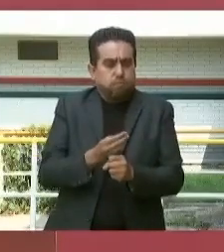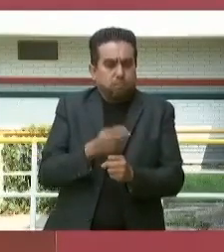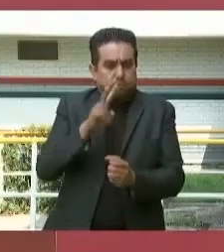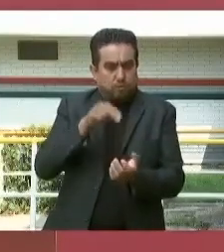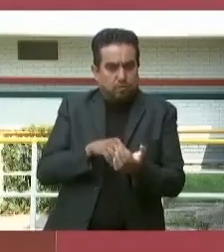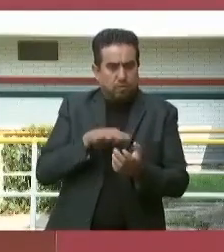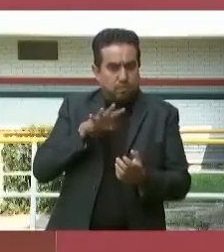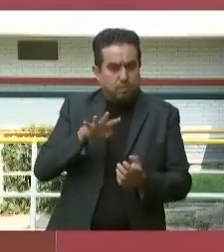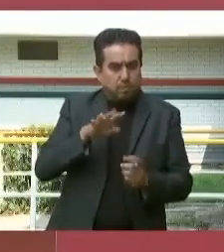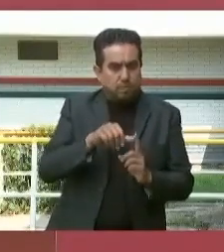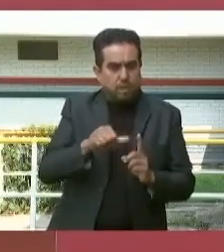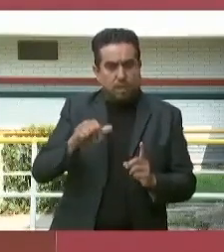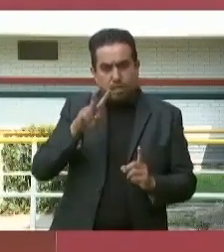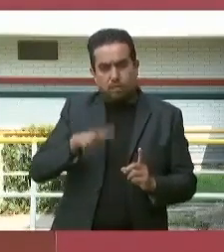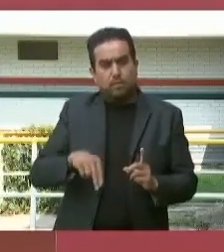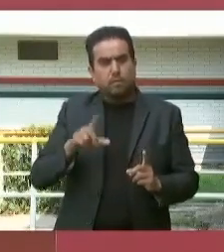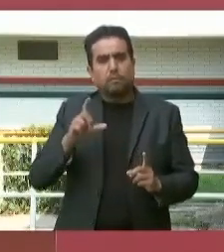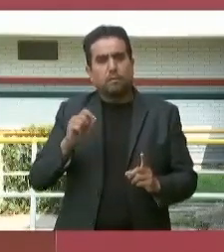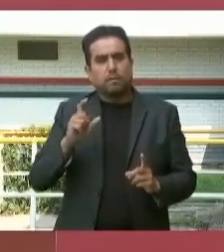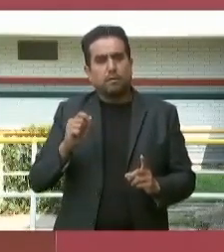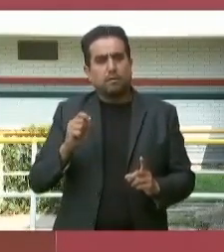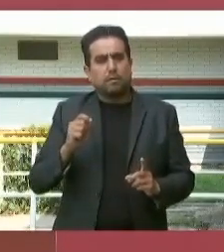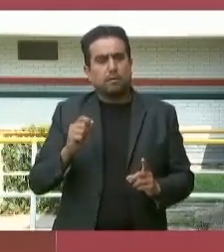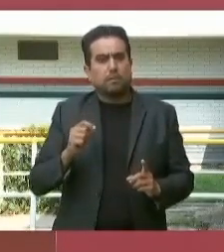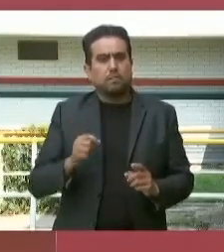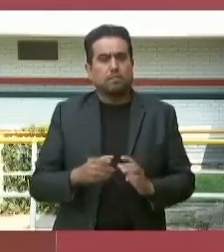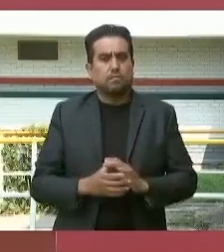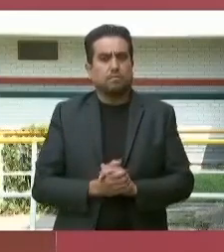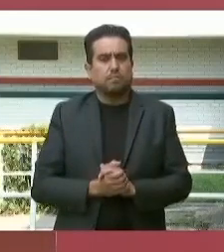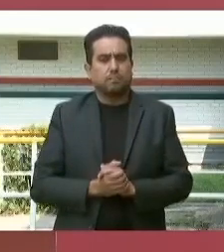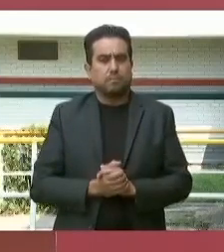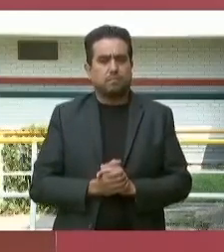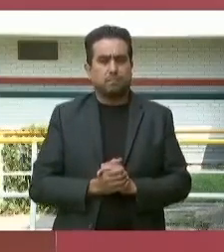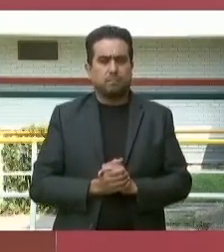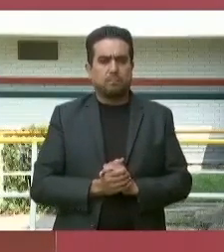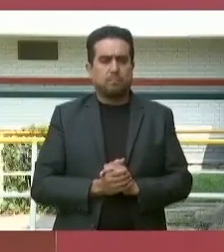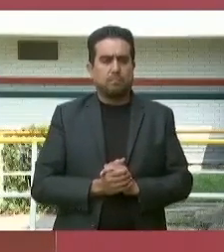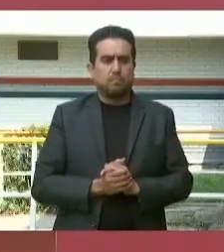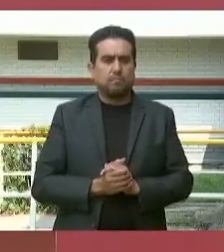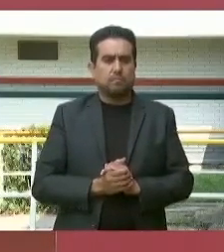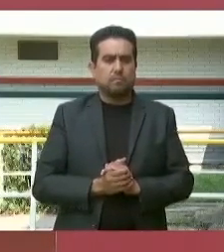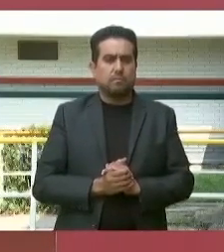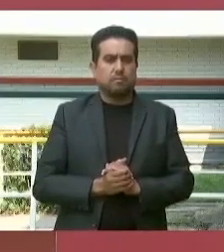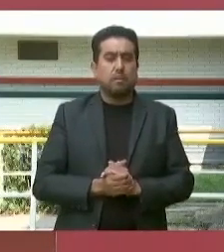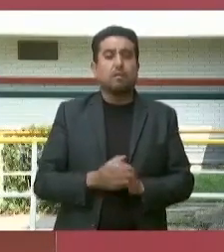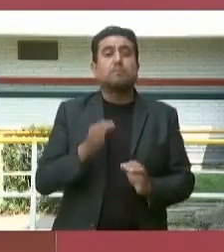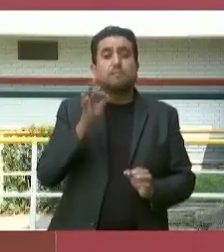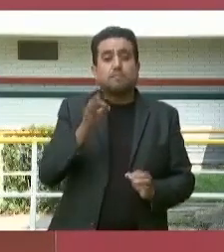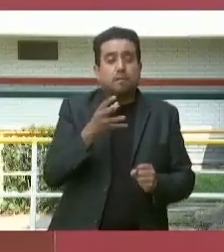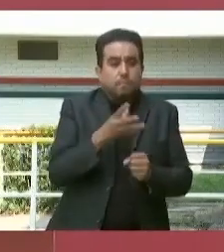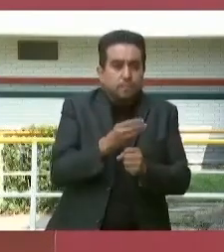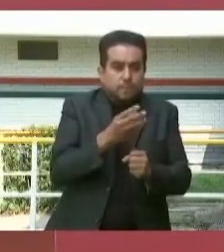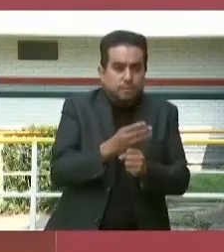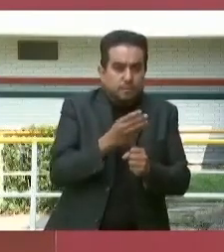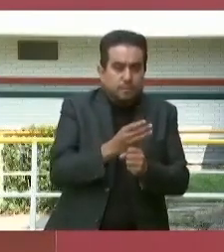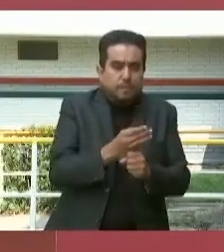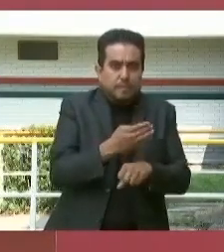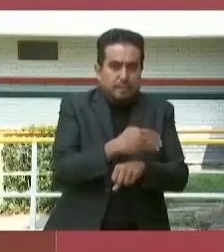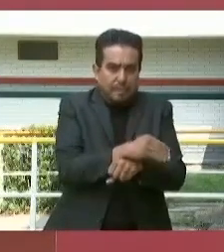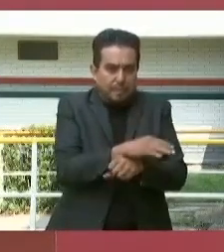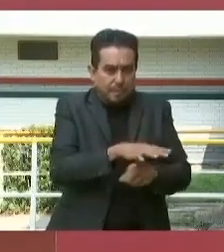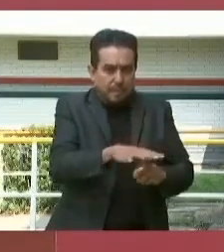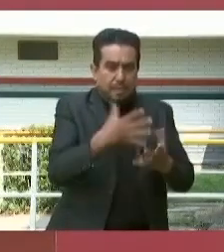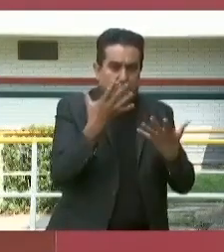el 2019 el 2000 bien 20 fueron una rehabilitación parcial de 10 plantas